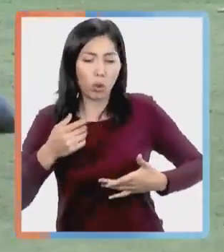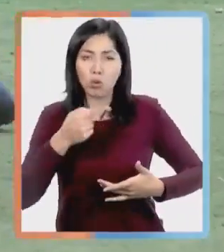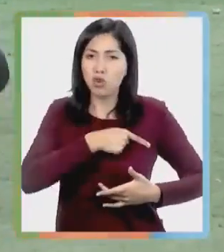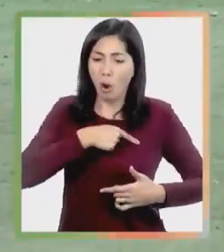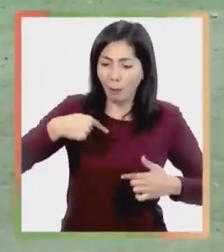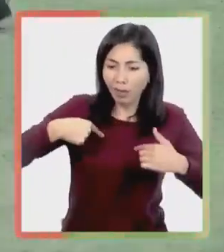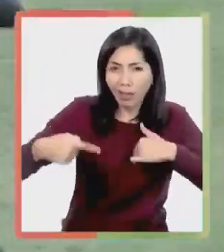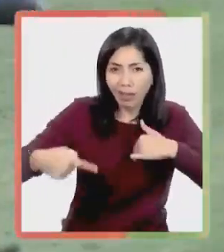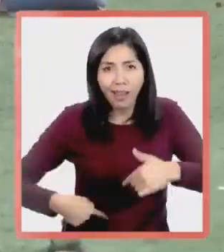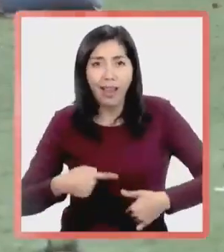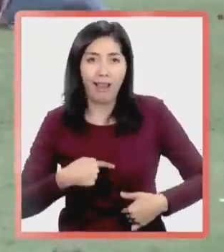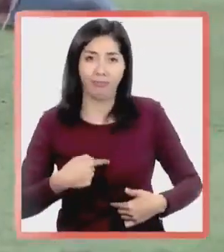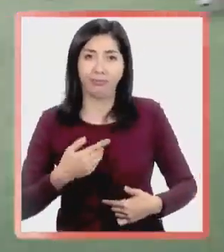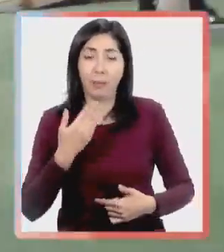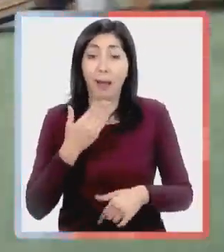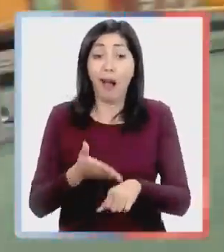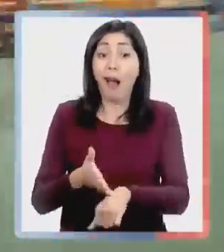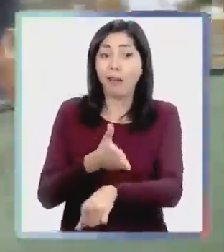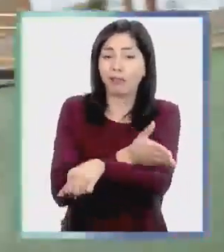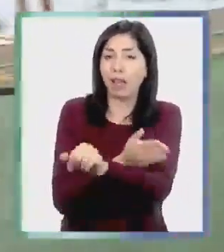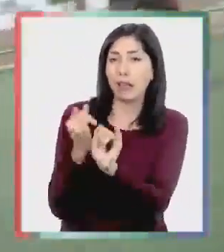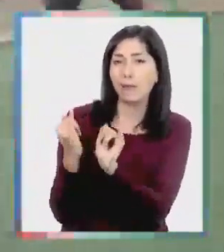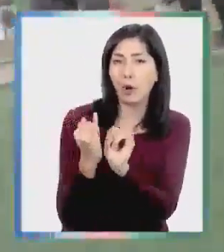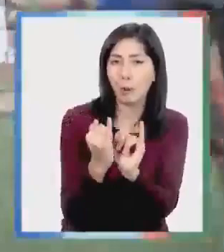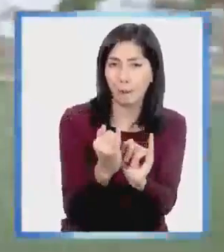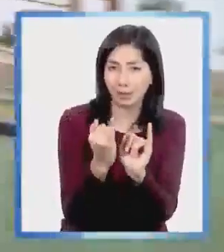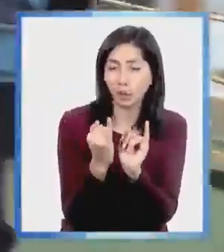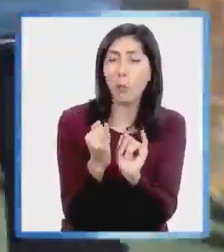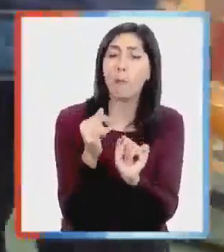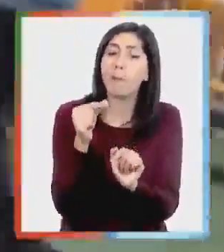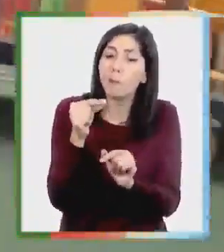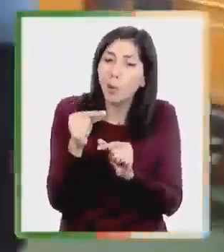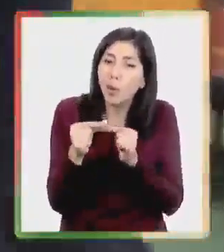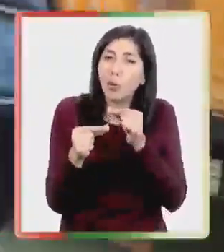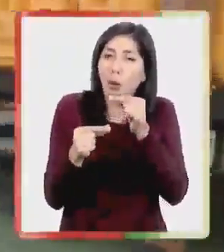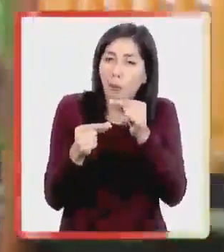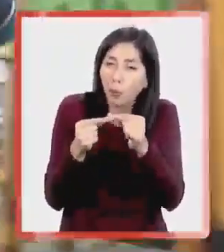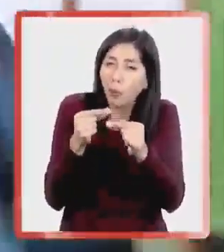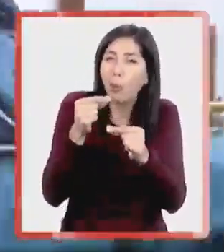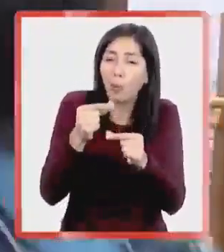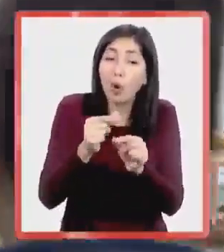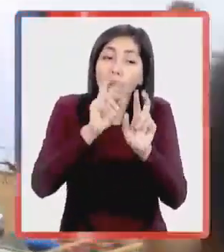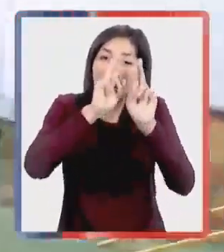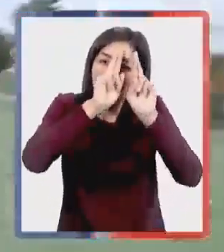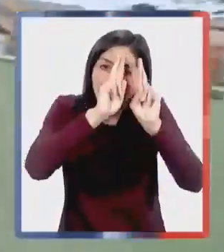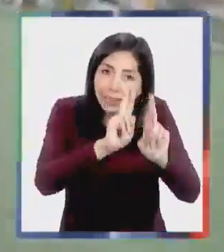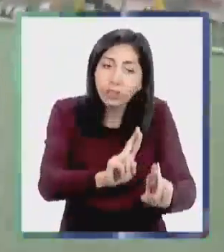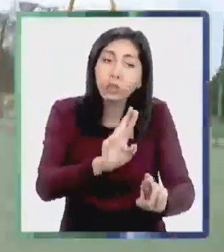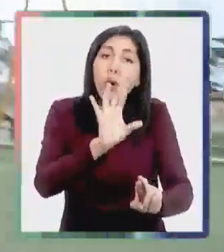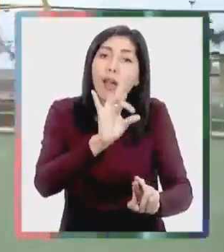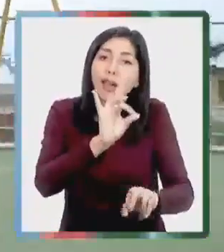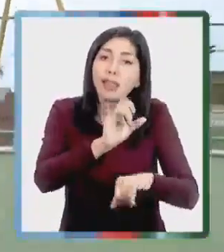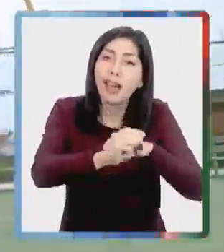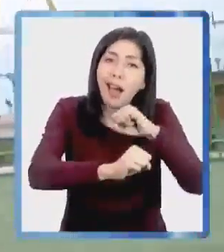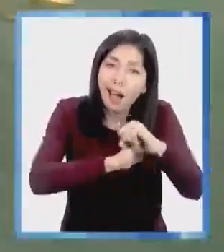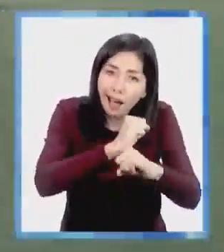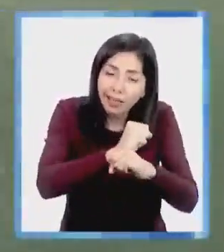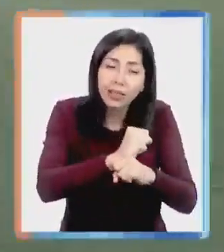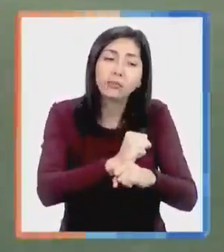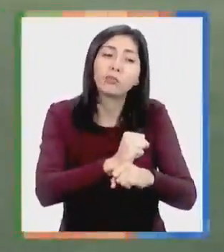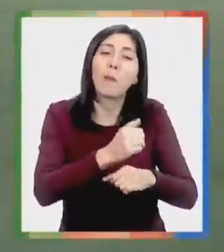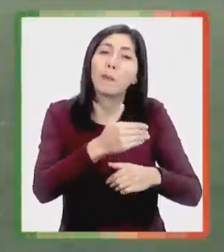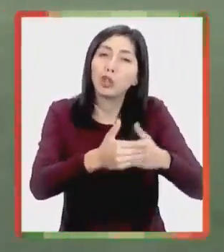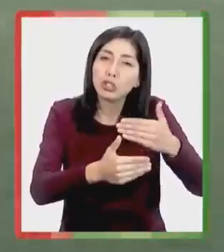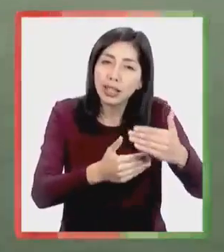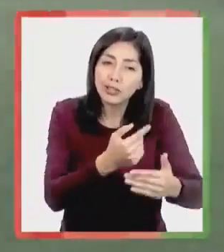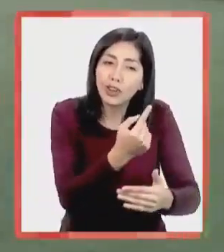de abuso. Inicio precoz, información progresiva, respetando los ciclos educativos y madurativos de cada